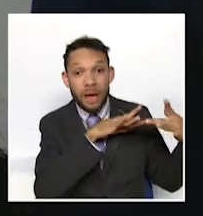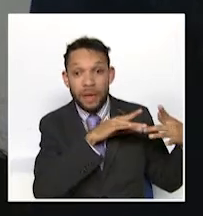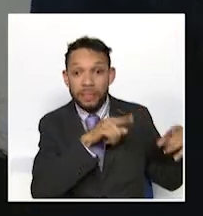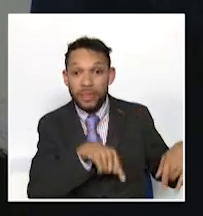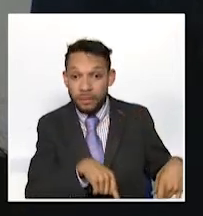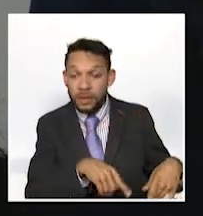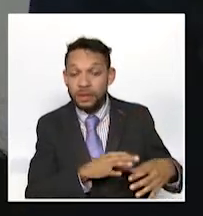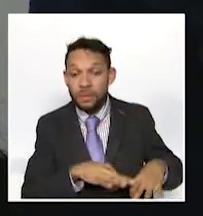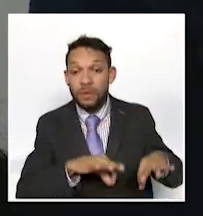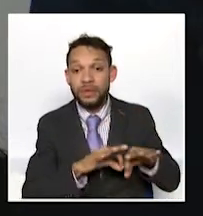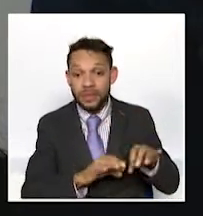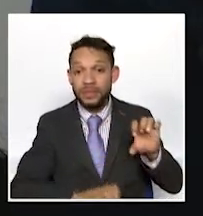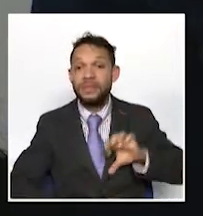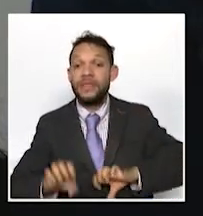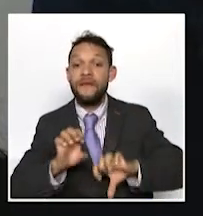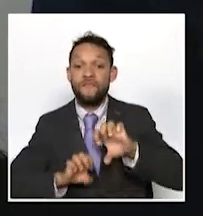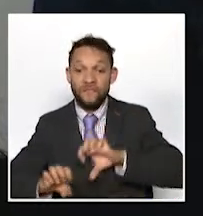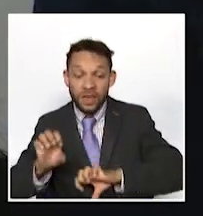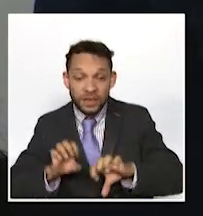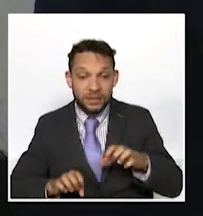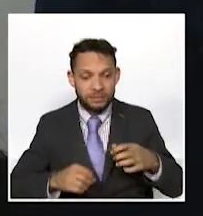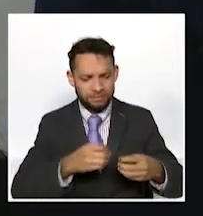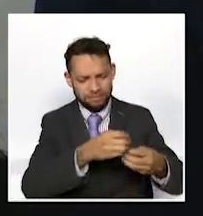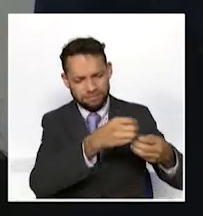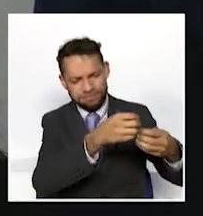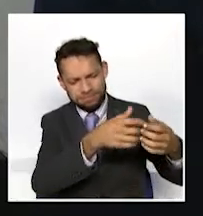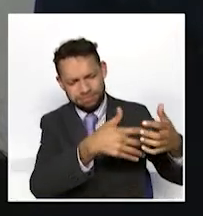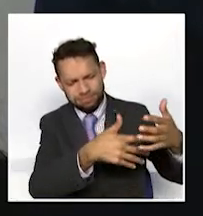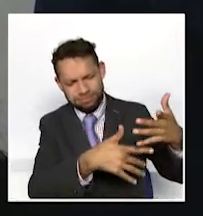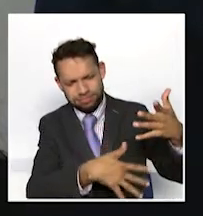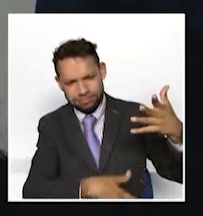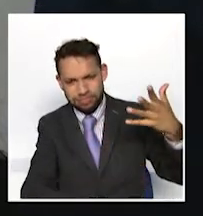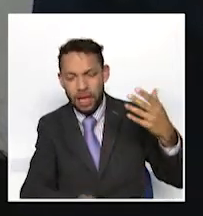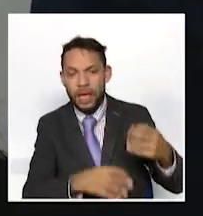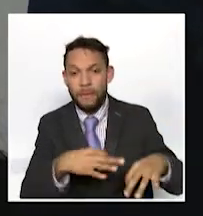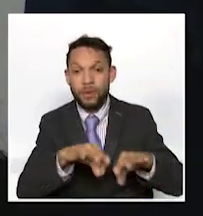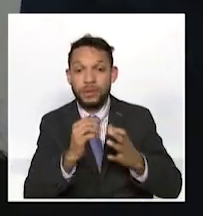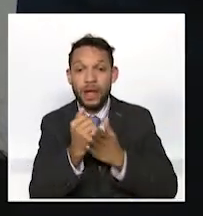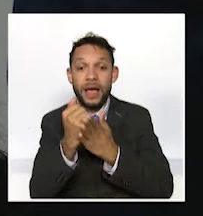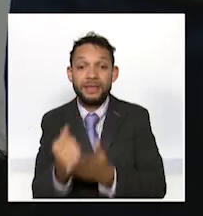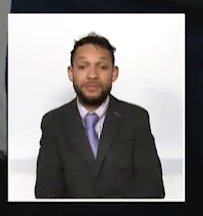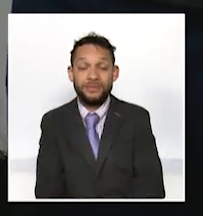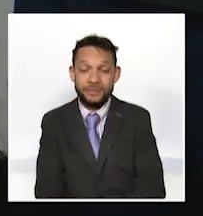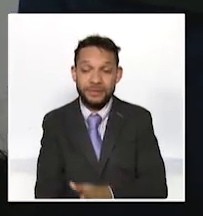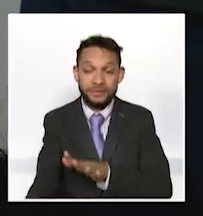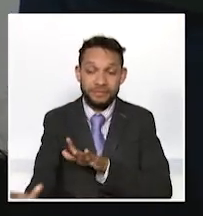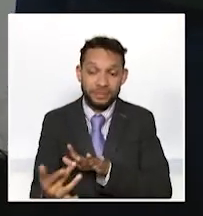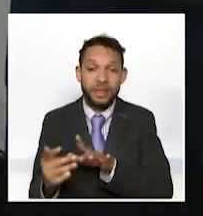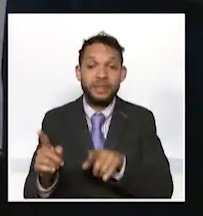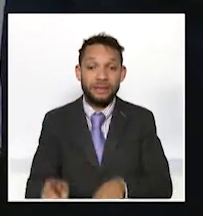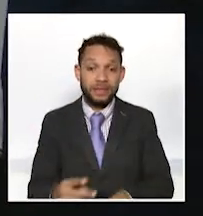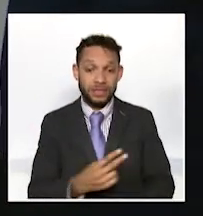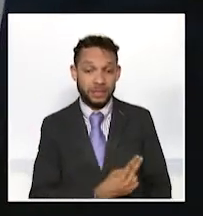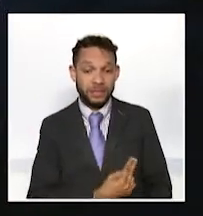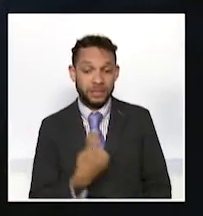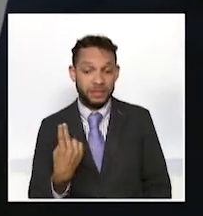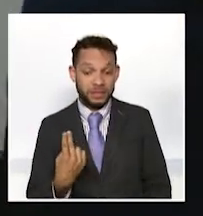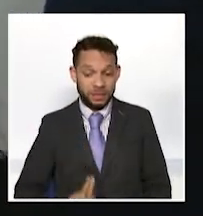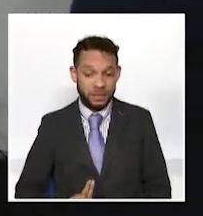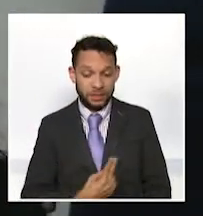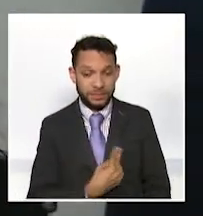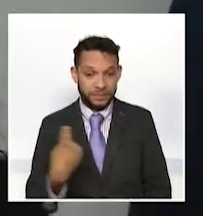mejoren sus defensas, que mejoren una cantidad de cosas. También se plantea desde la medicina china es el manejo de